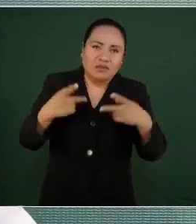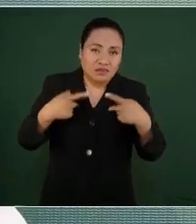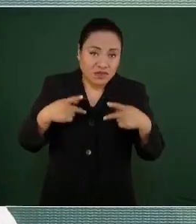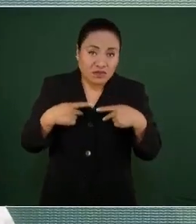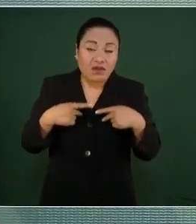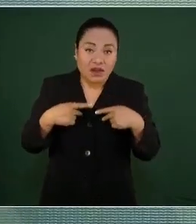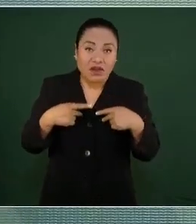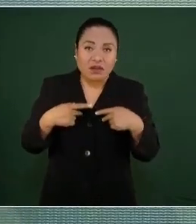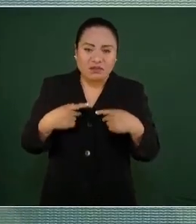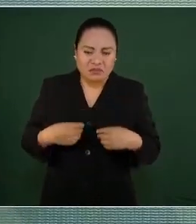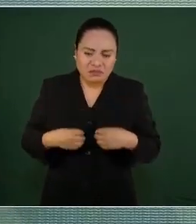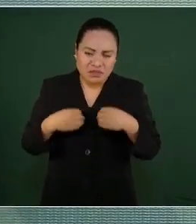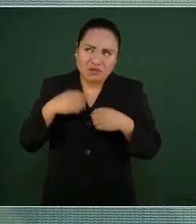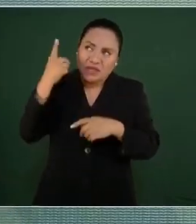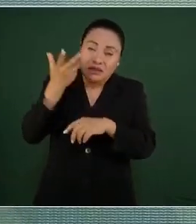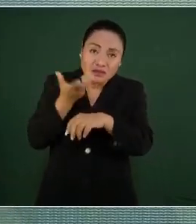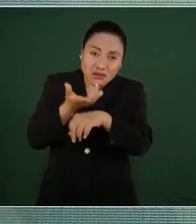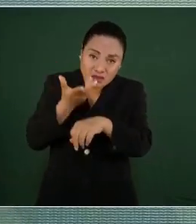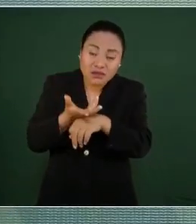de